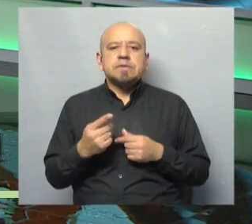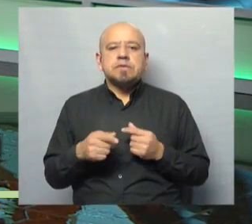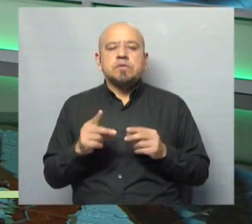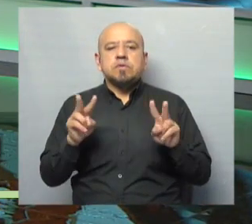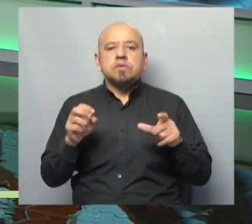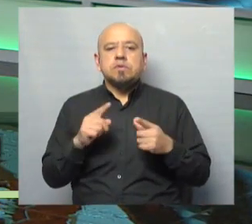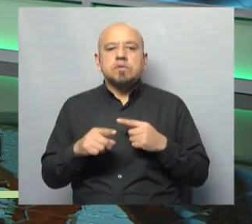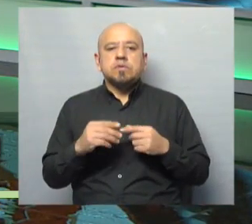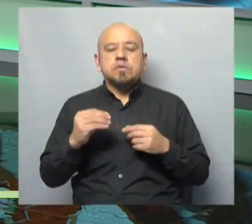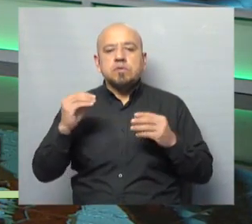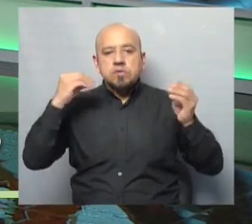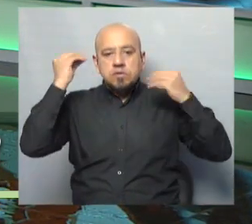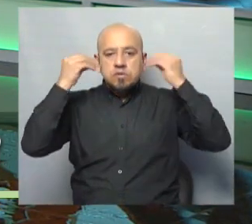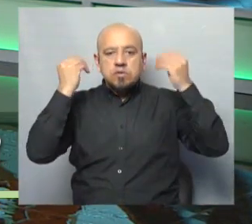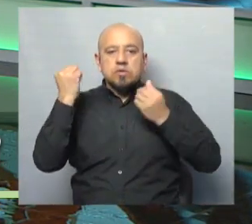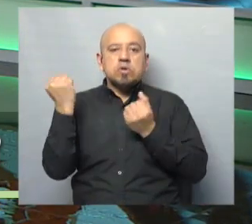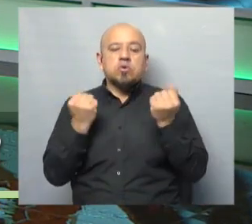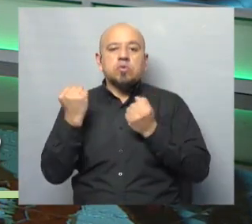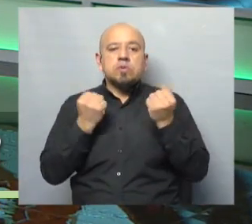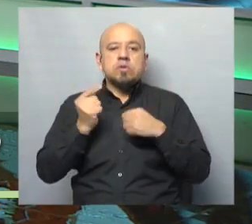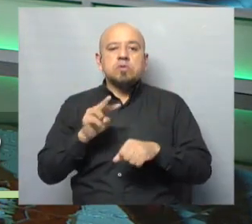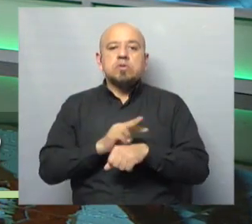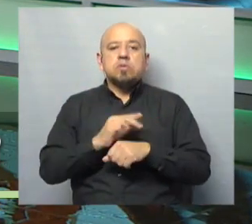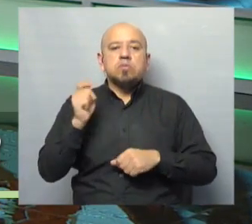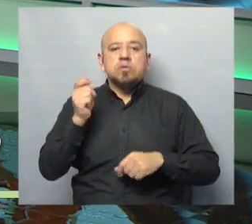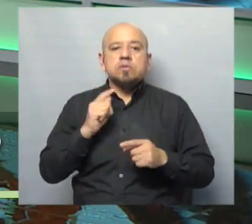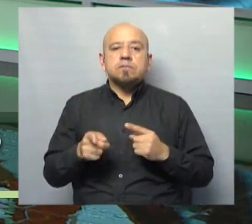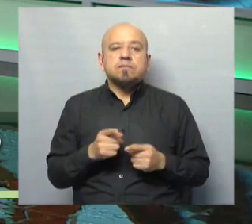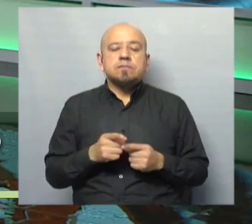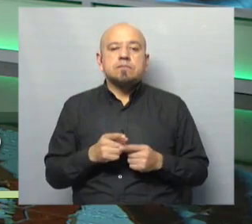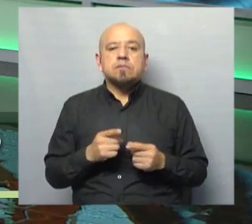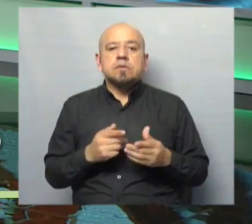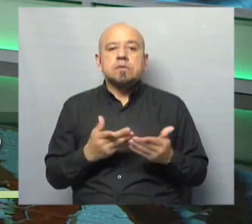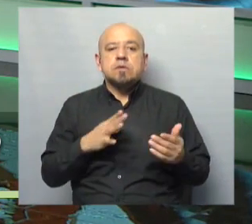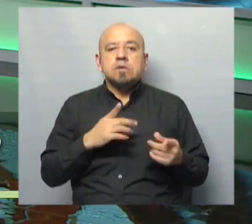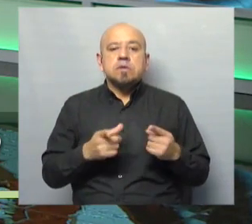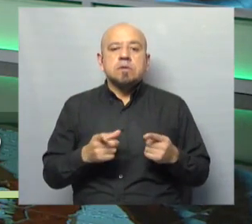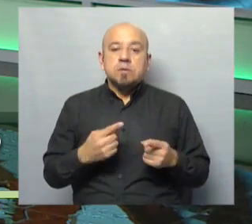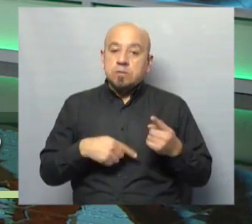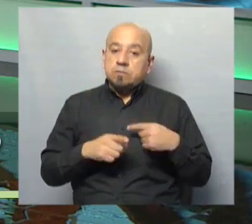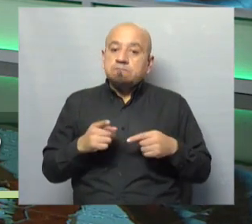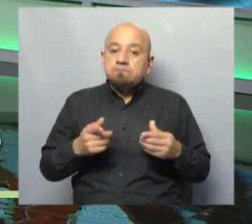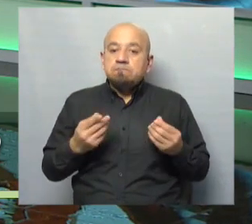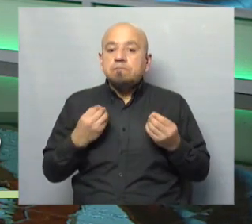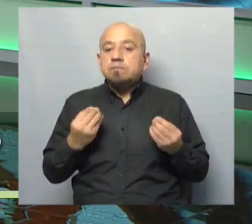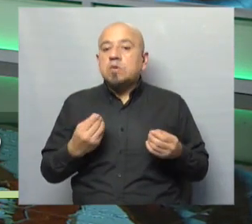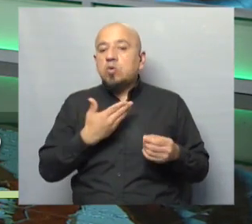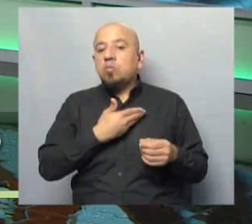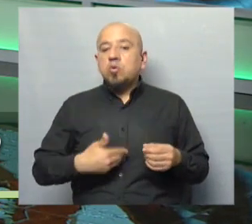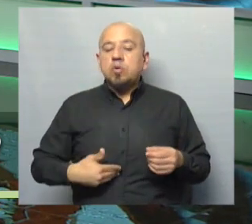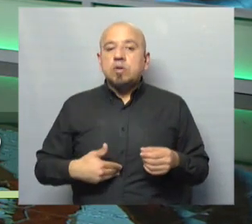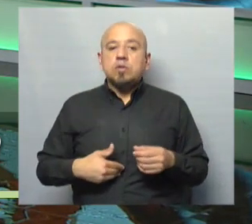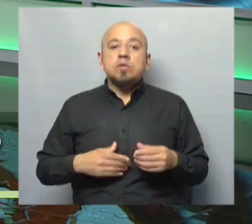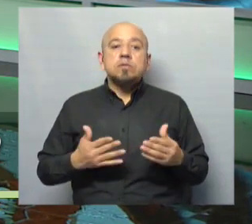temas de preocupación de la economía y la seguridad pública son los desafíos que se presentan es decir bueno como el gobierno va